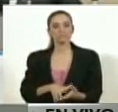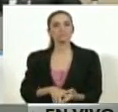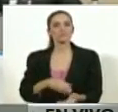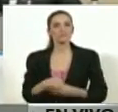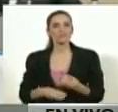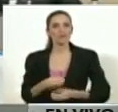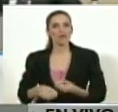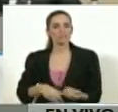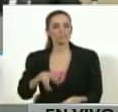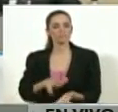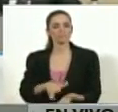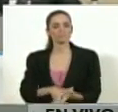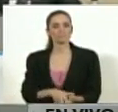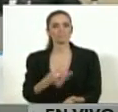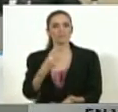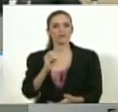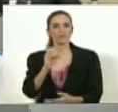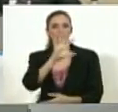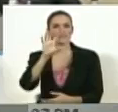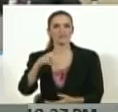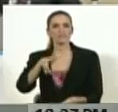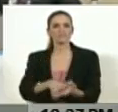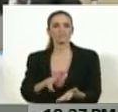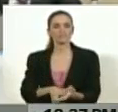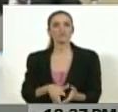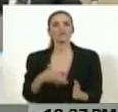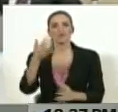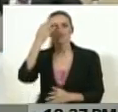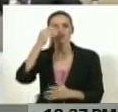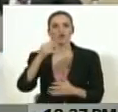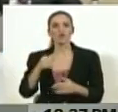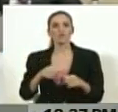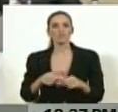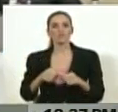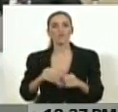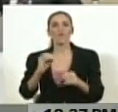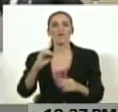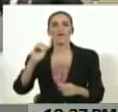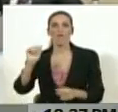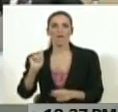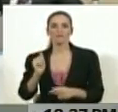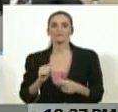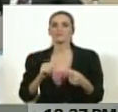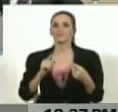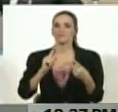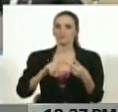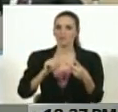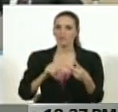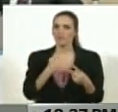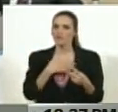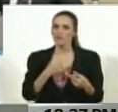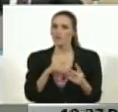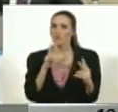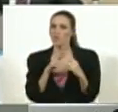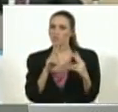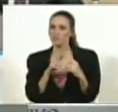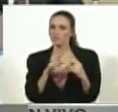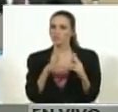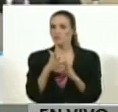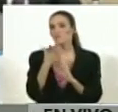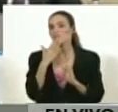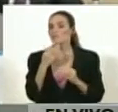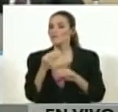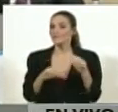realizara la el la sesión extraordinaria del Consejo permanente en la Bea Y en segundo lugar quisiera conocer eh de seguir